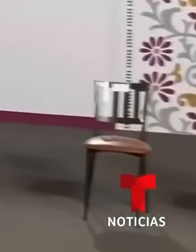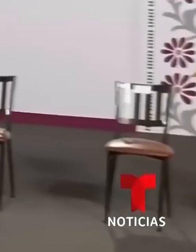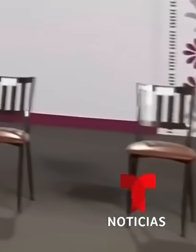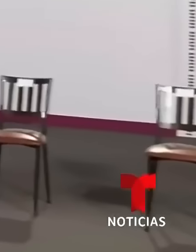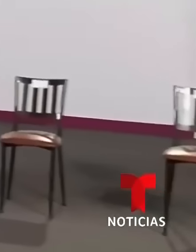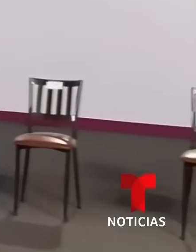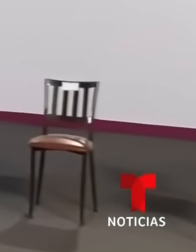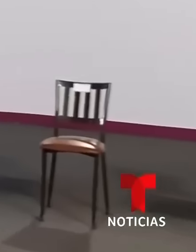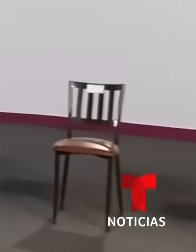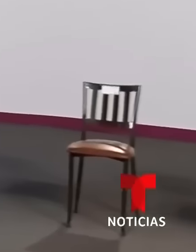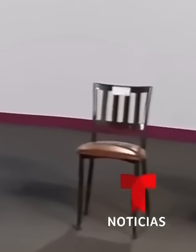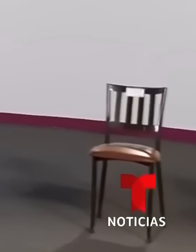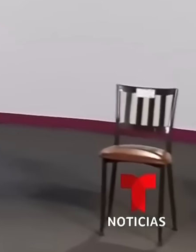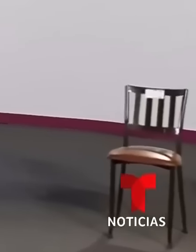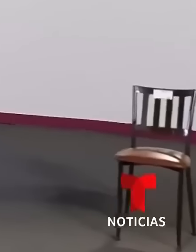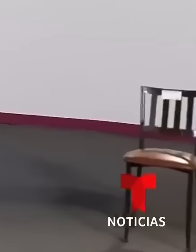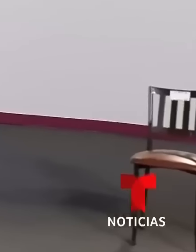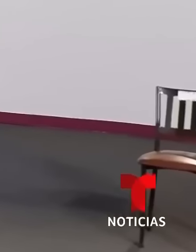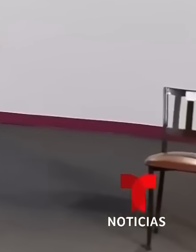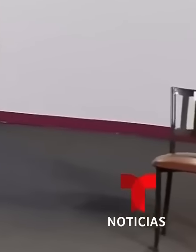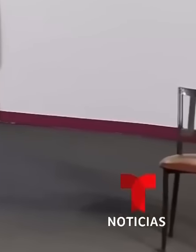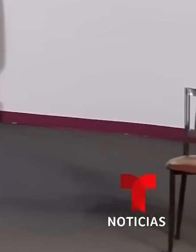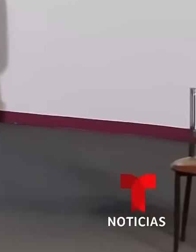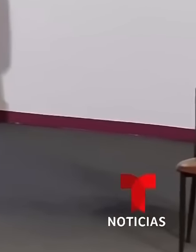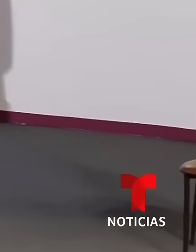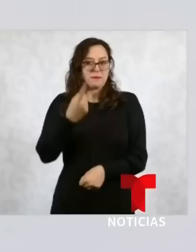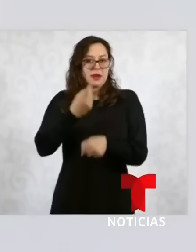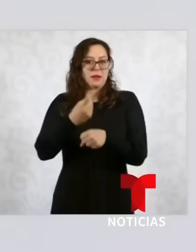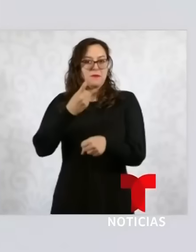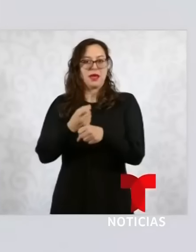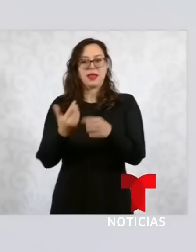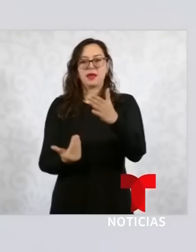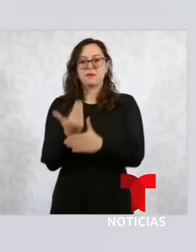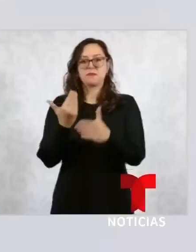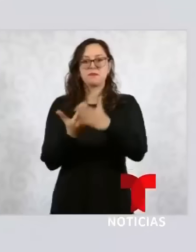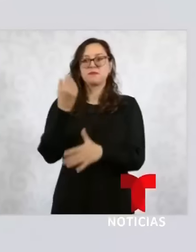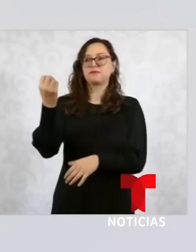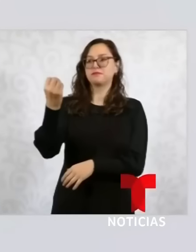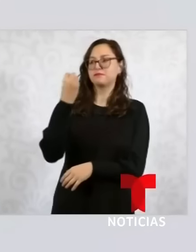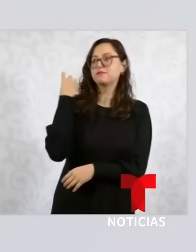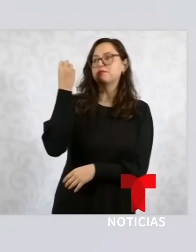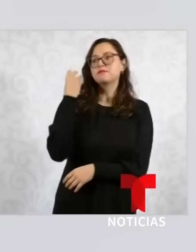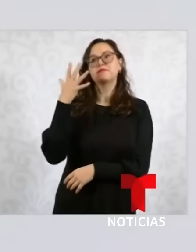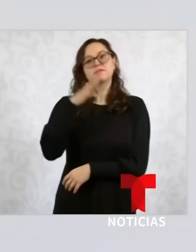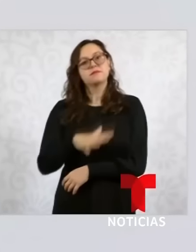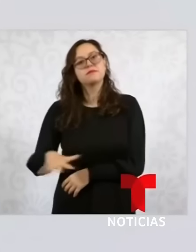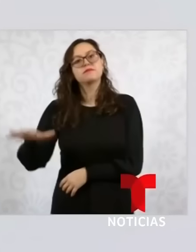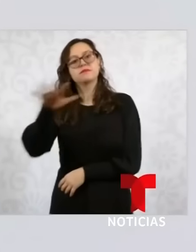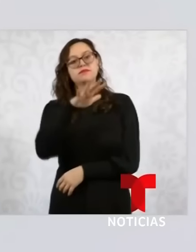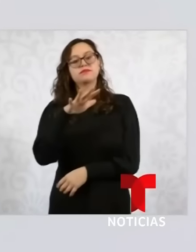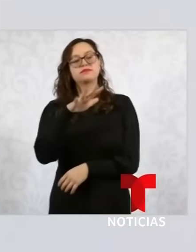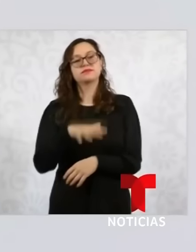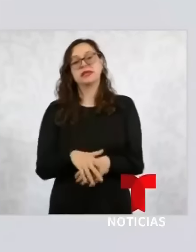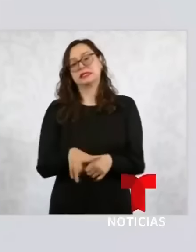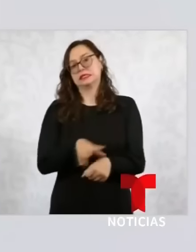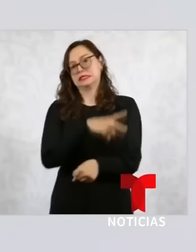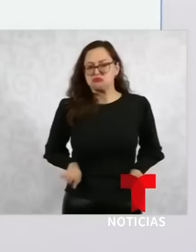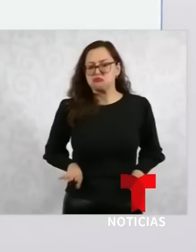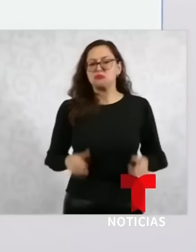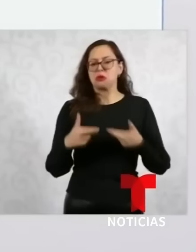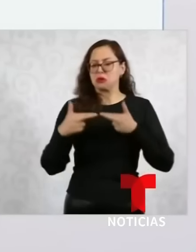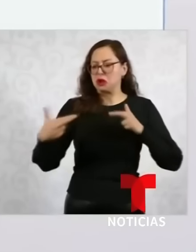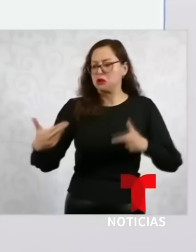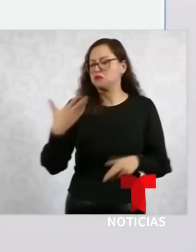Y es que sí, México se despierta con nueva presidenta y lo primero que hace Claudia Sheinbaum en el día número uno en el cargo